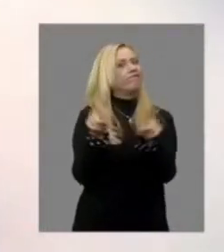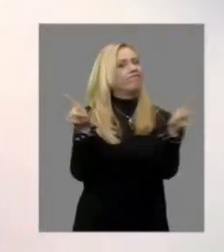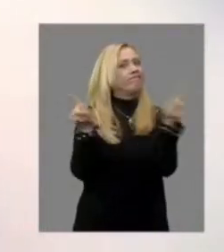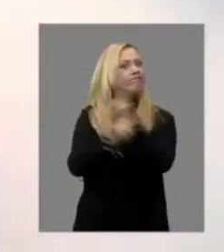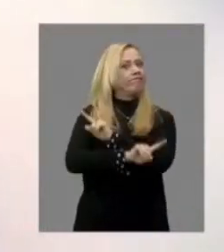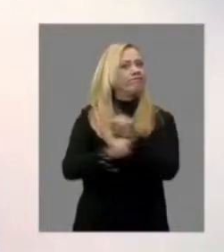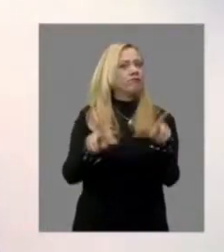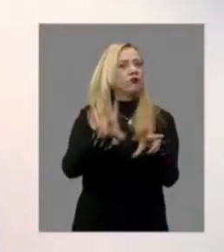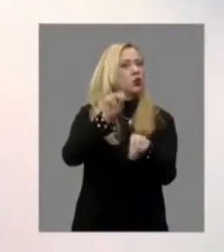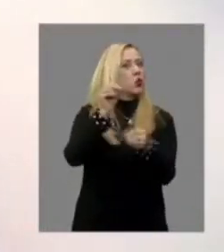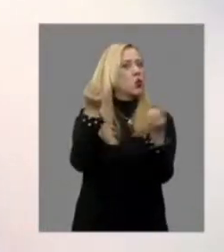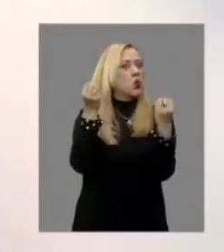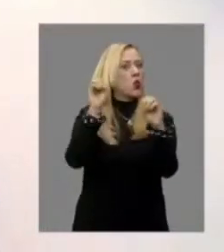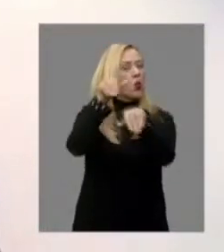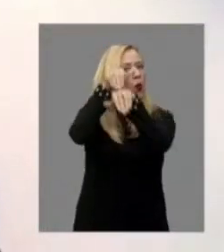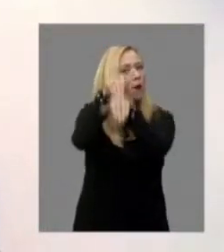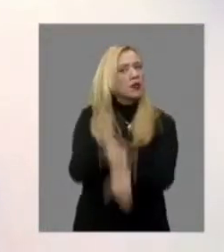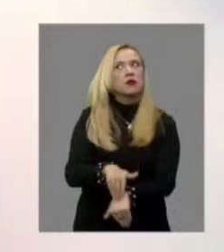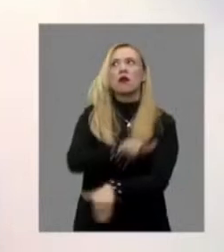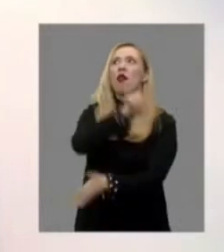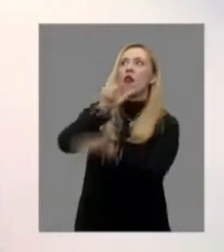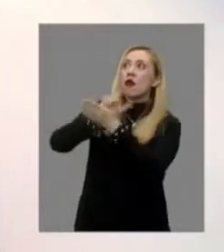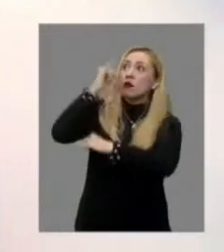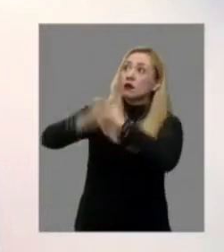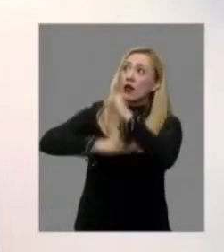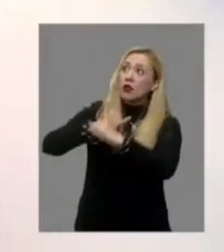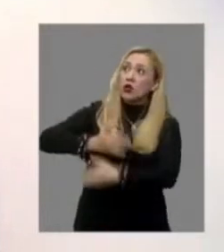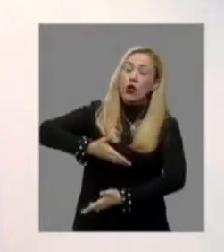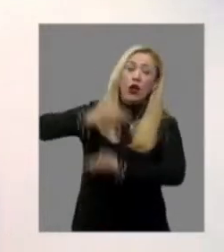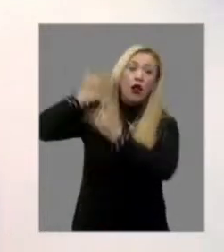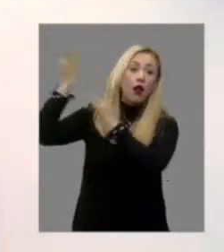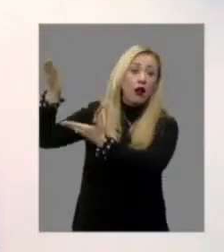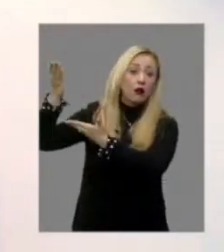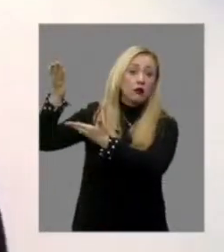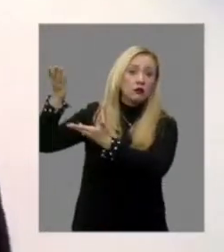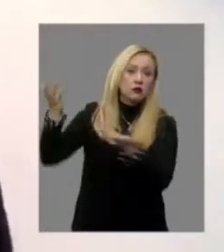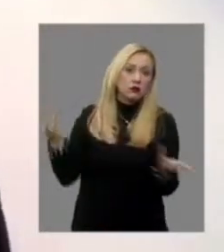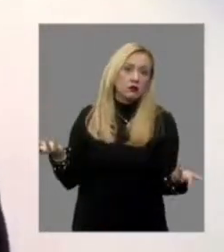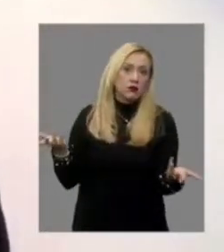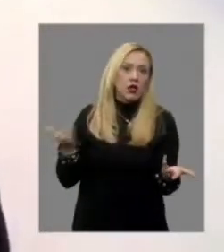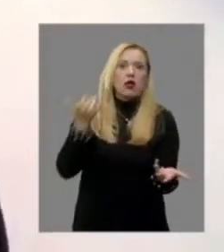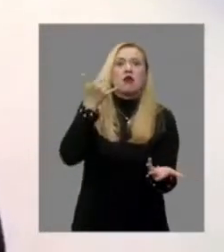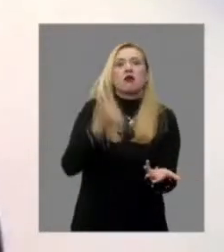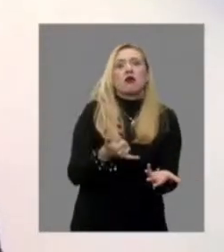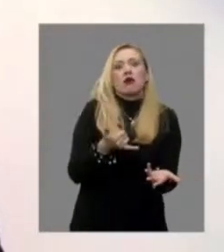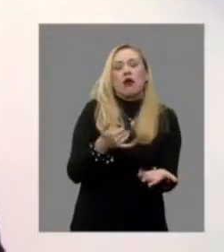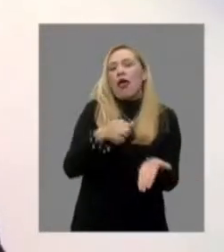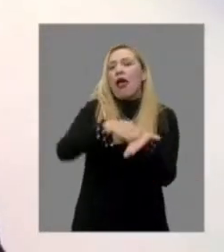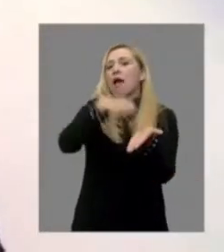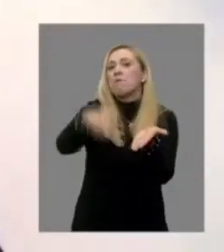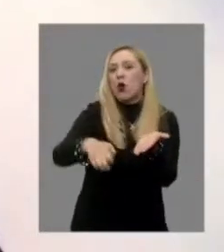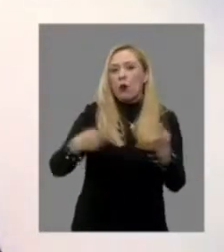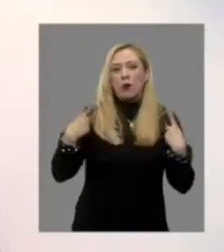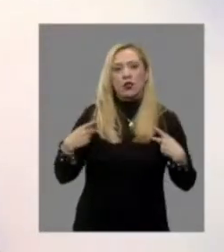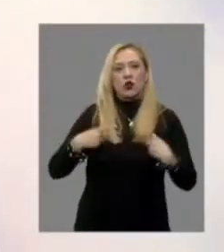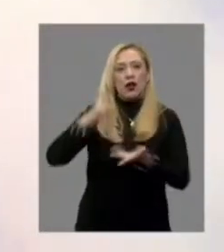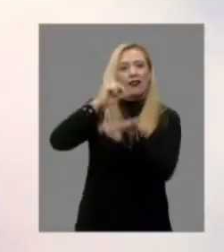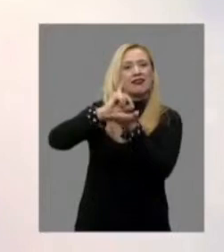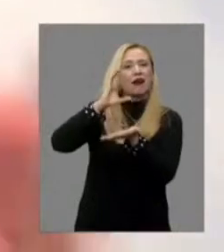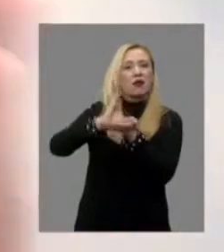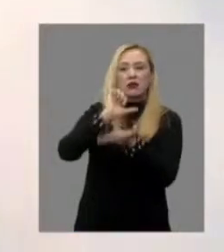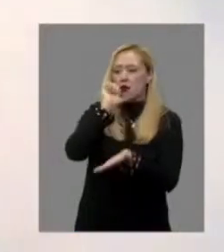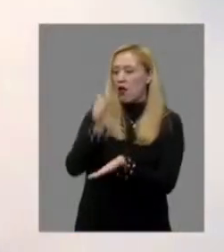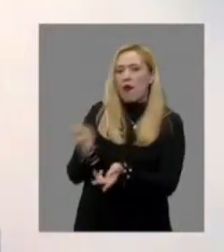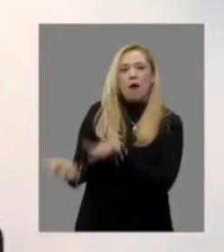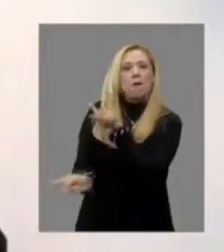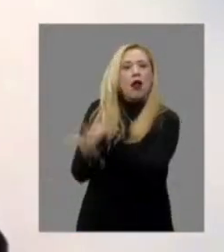ha acatado esta convención internacional y no se consulta, por ejemplo, a las personas con